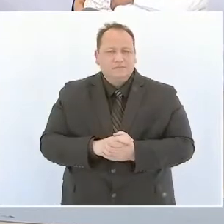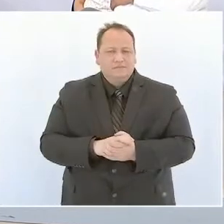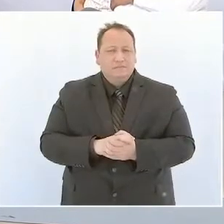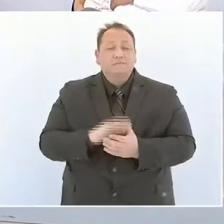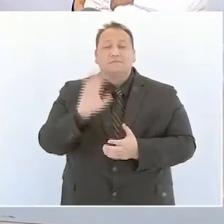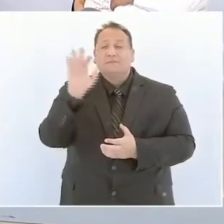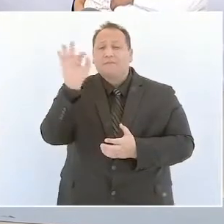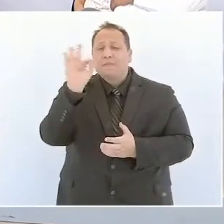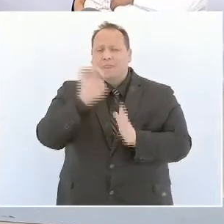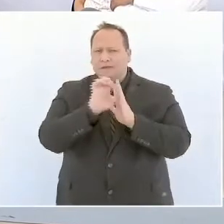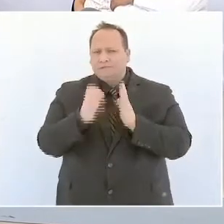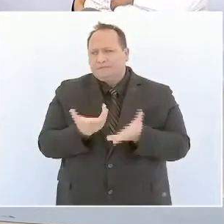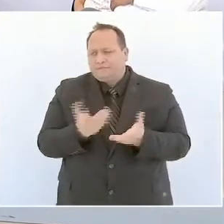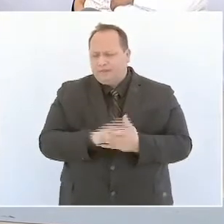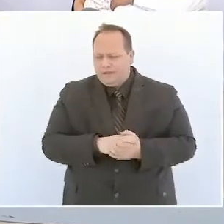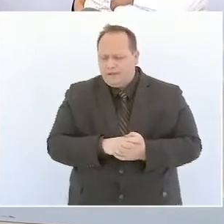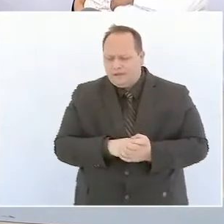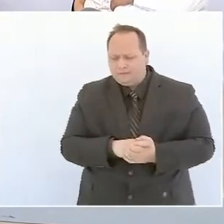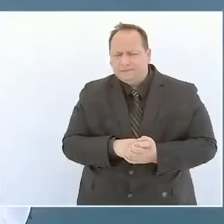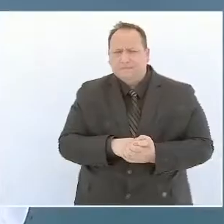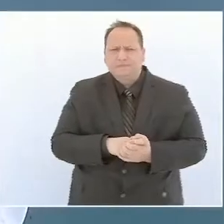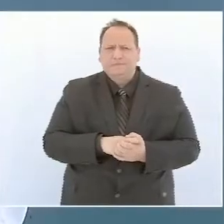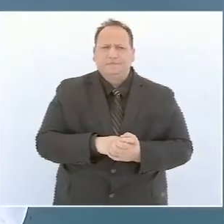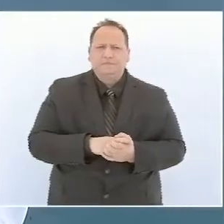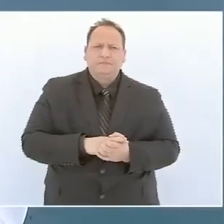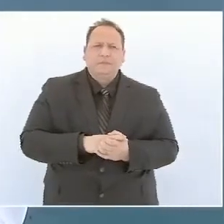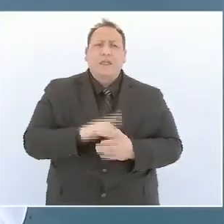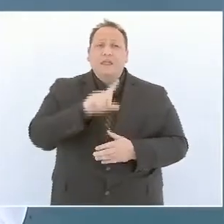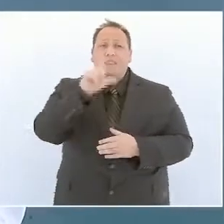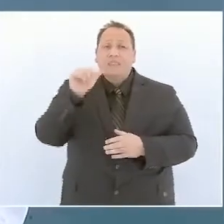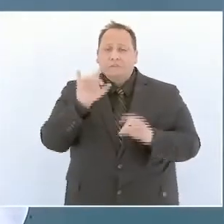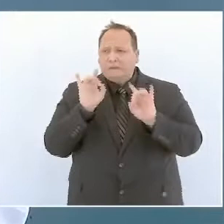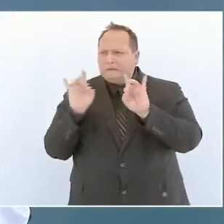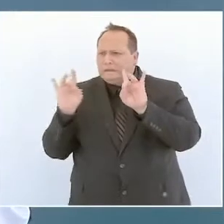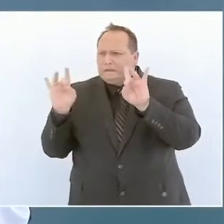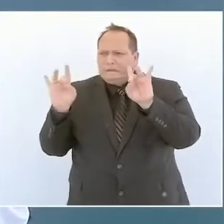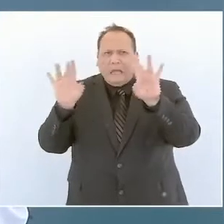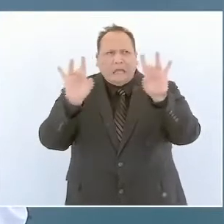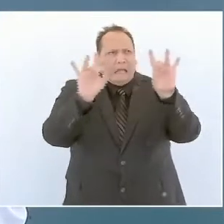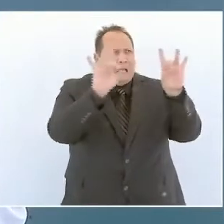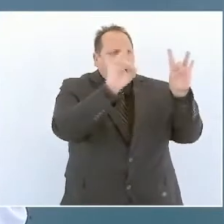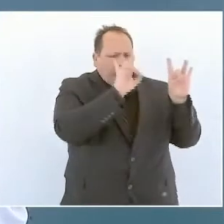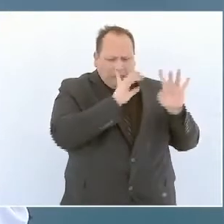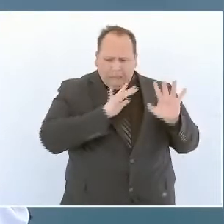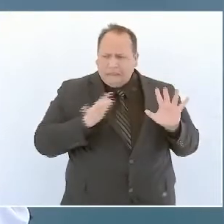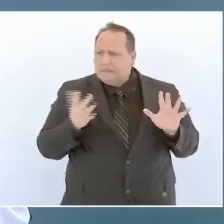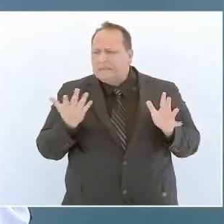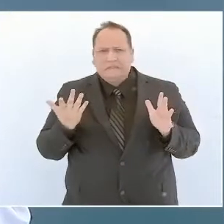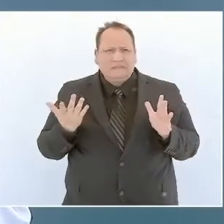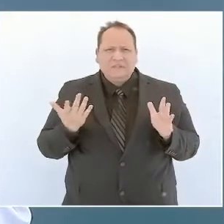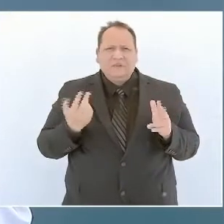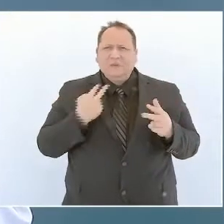si de por sí se desató la violencia,